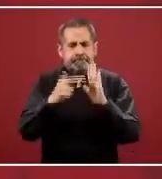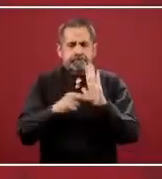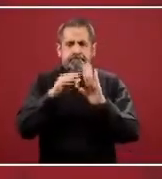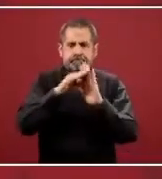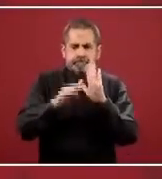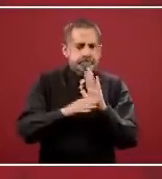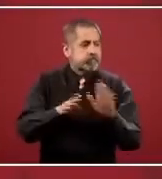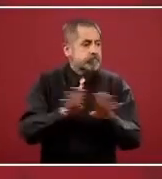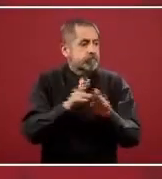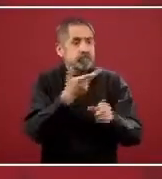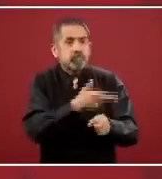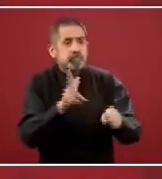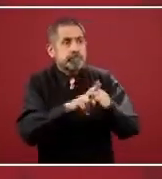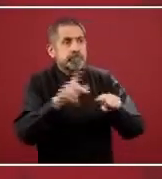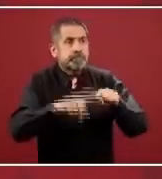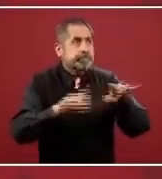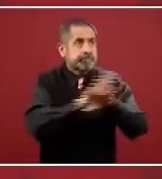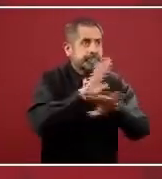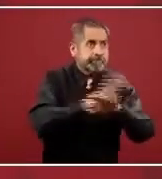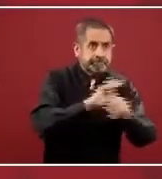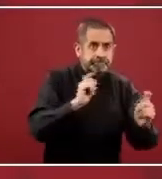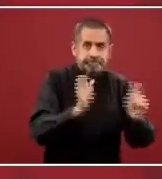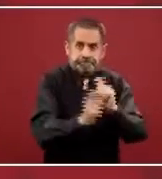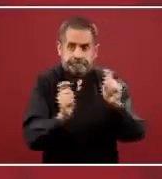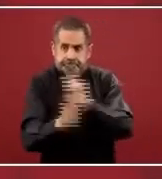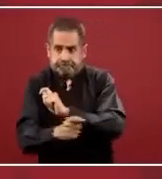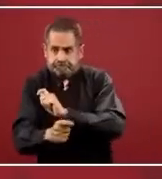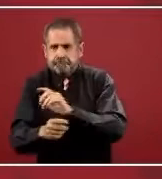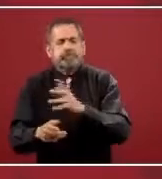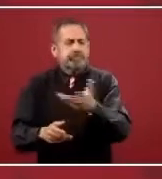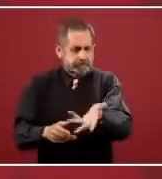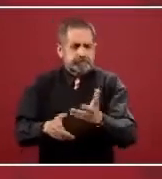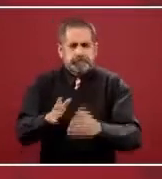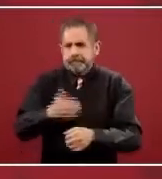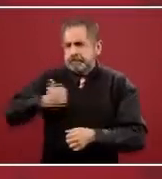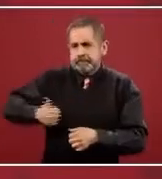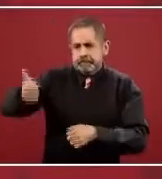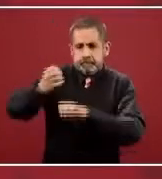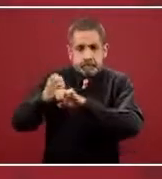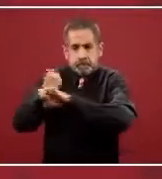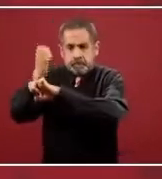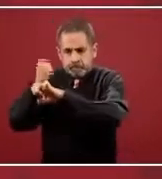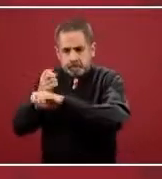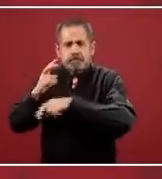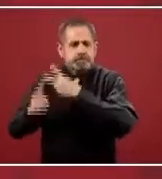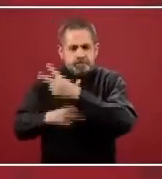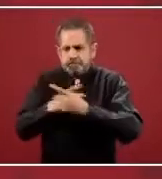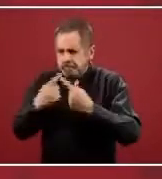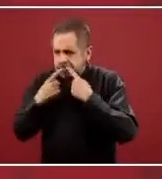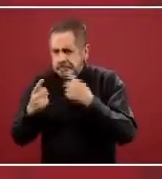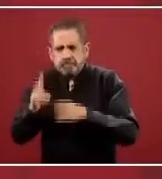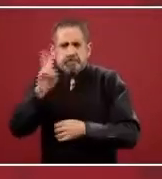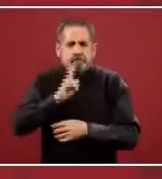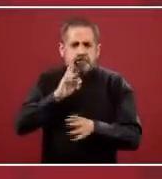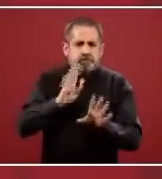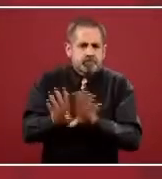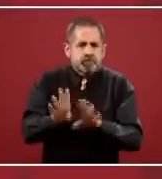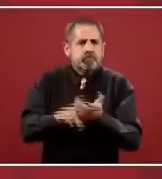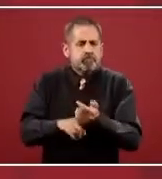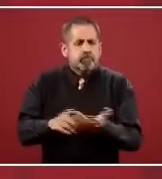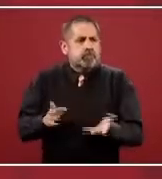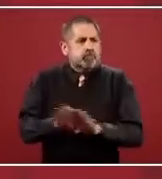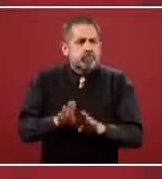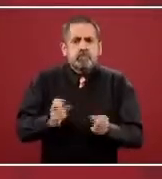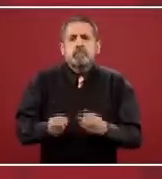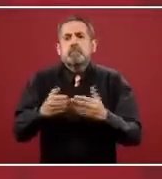estas reconversiones, y que estamos trabajando con cada una de las instituciones y los estados, es también entender cómo, para